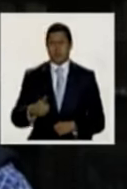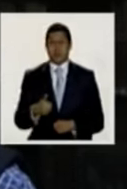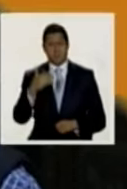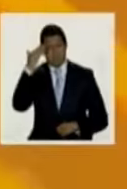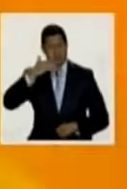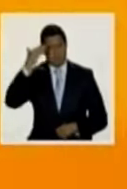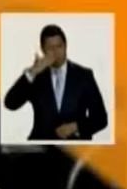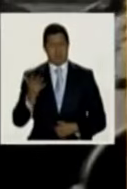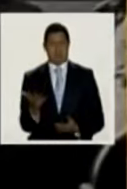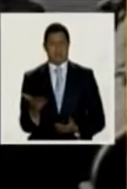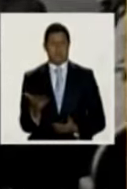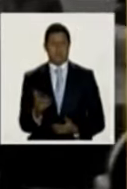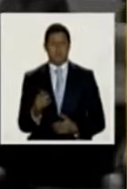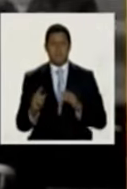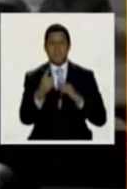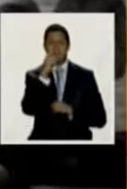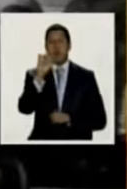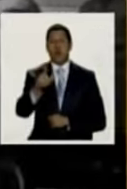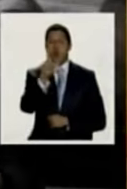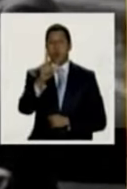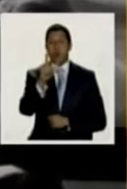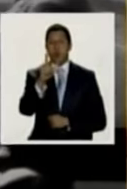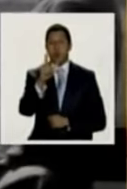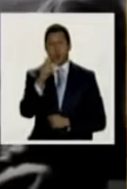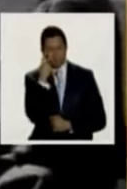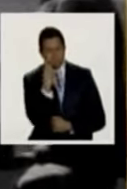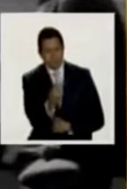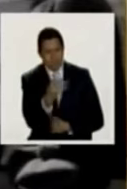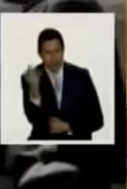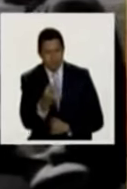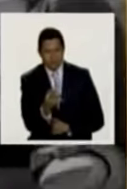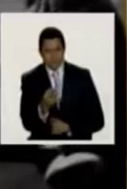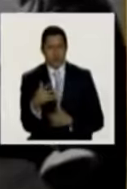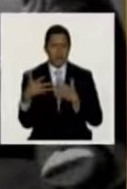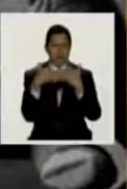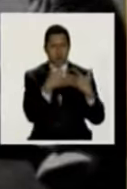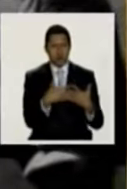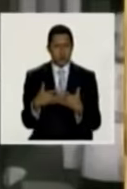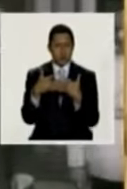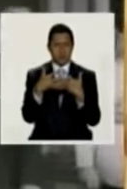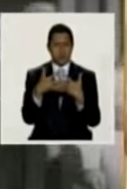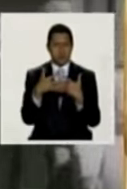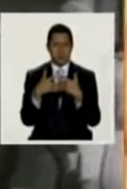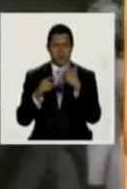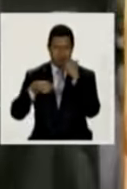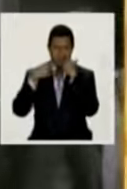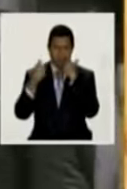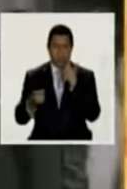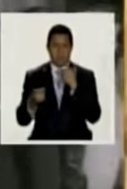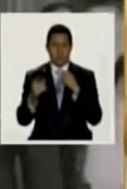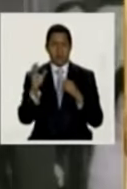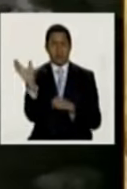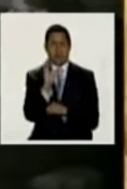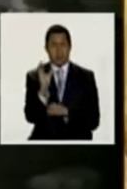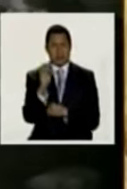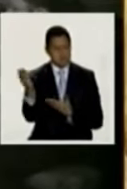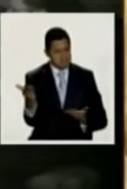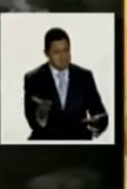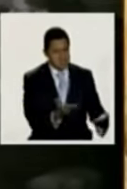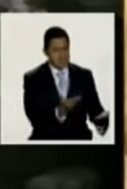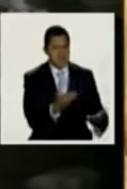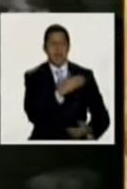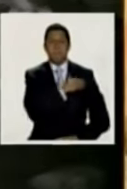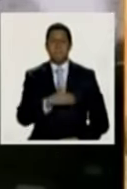de militares, ¿no? El 1 de julio realiza una visita oficial a los Estados Unidos. Luego recibe en Caracas, en visita de